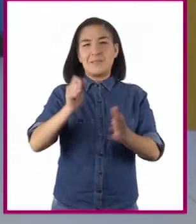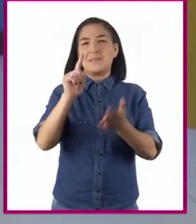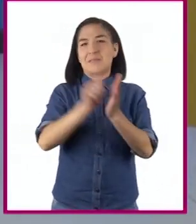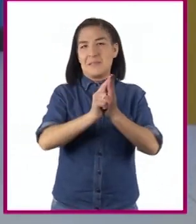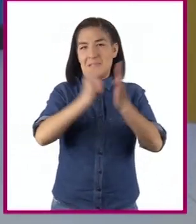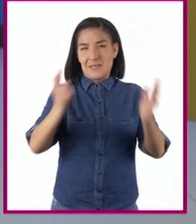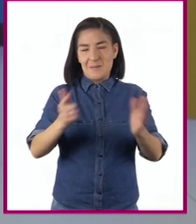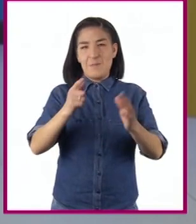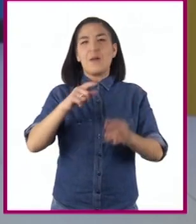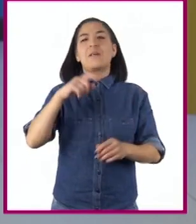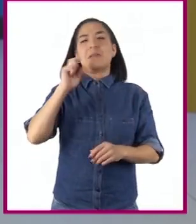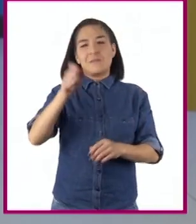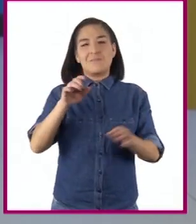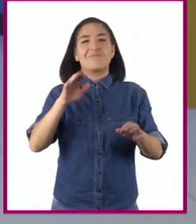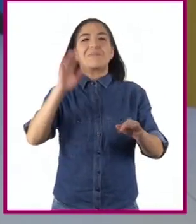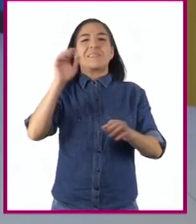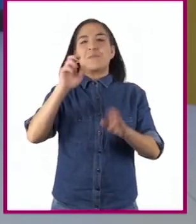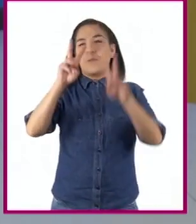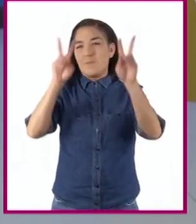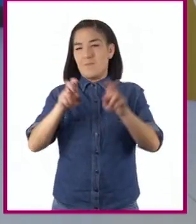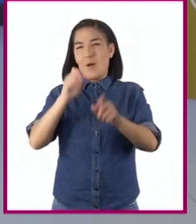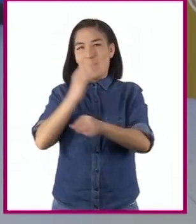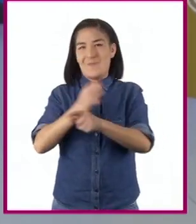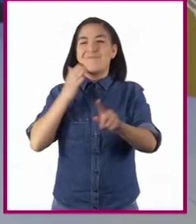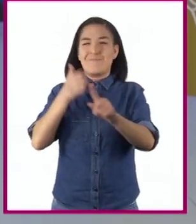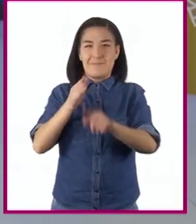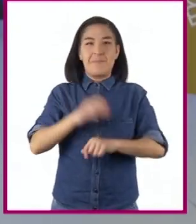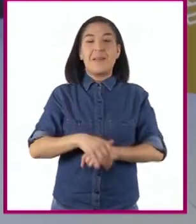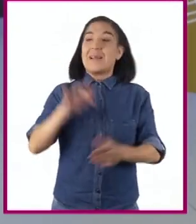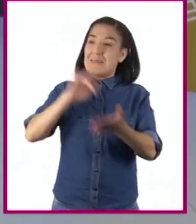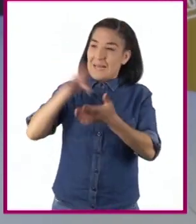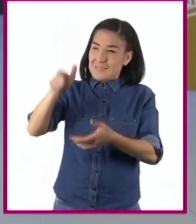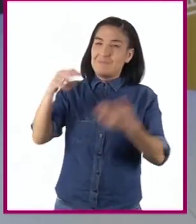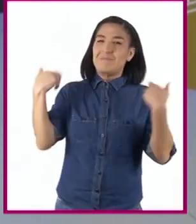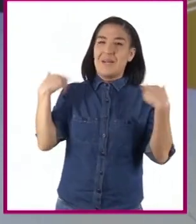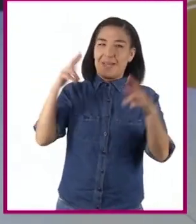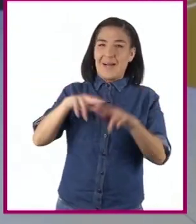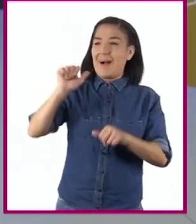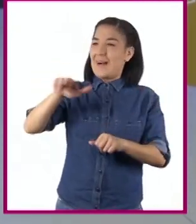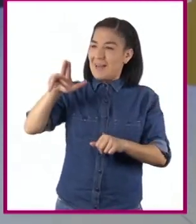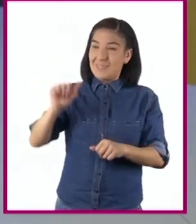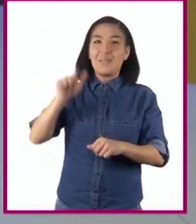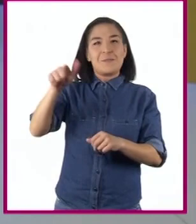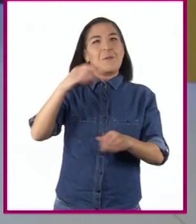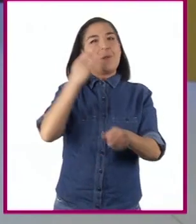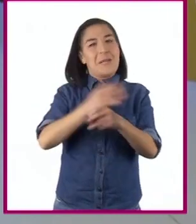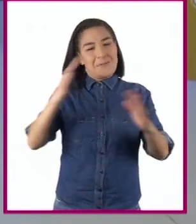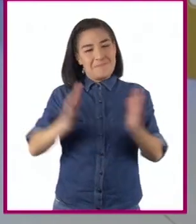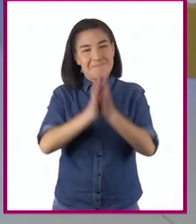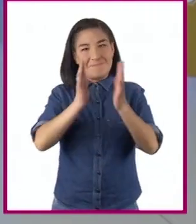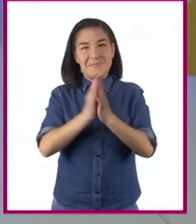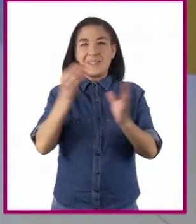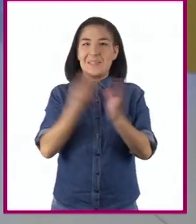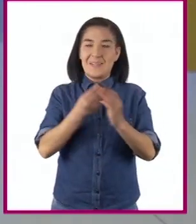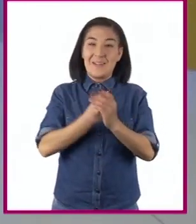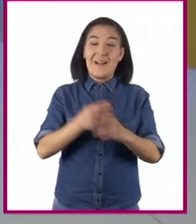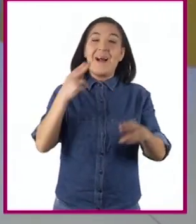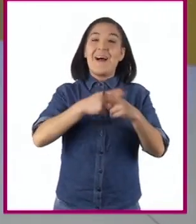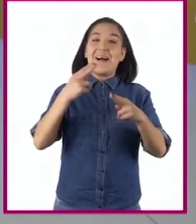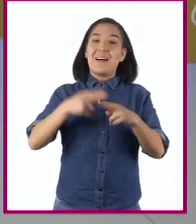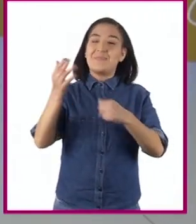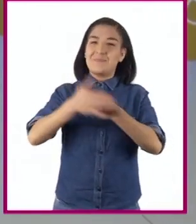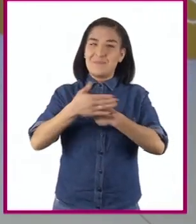en el tema correspondiente. Agradecemos a la maestra Ana por su gran intervención en la sesión de hoy. ¡Hasta